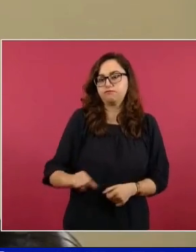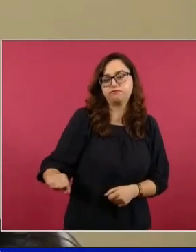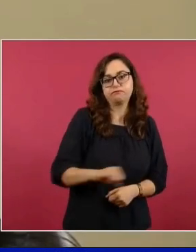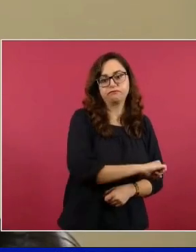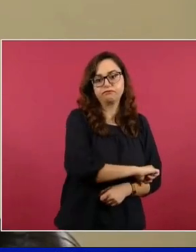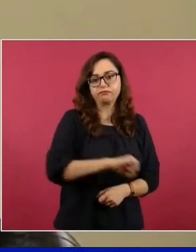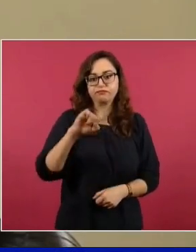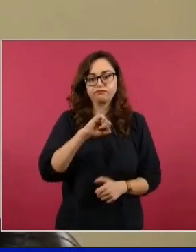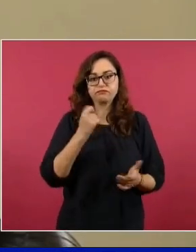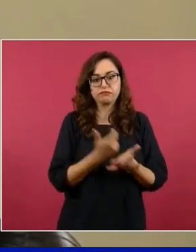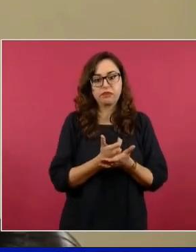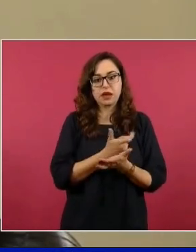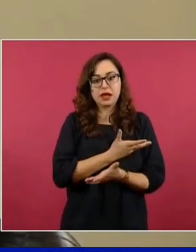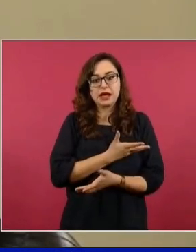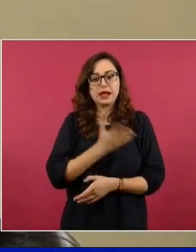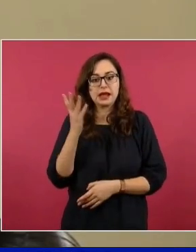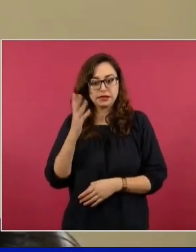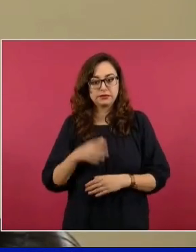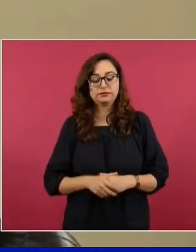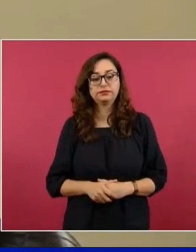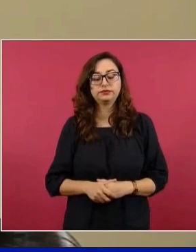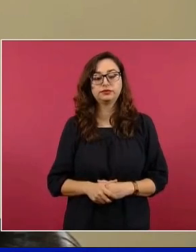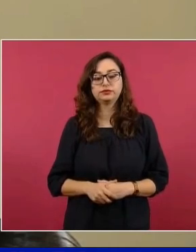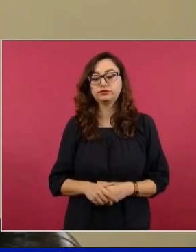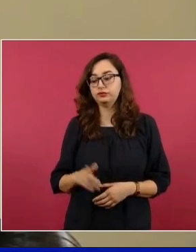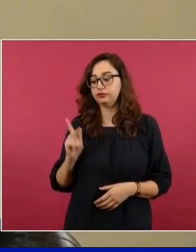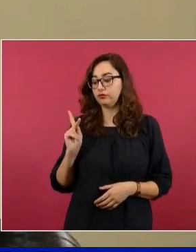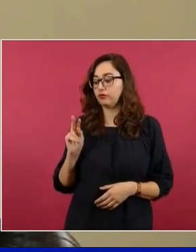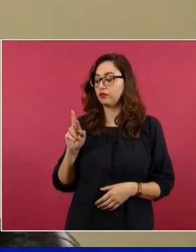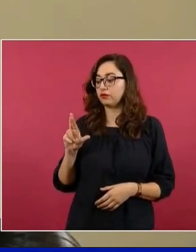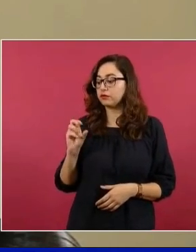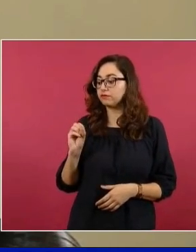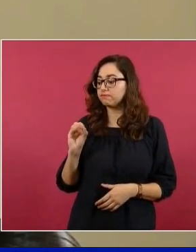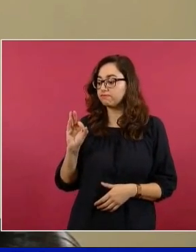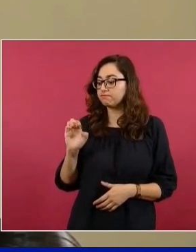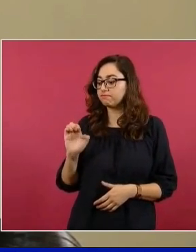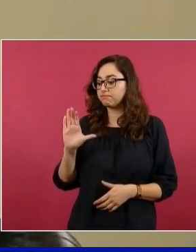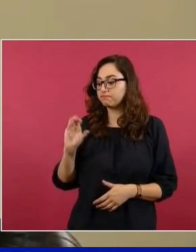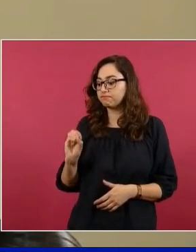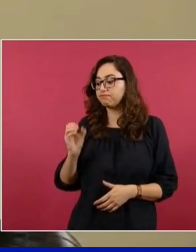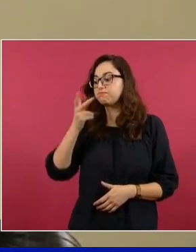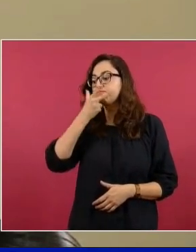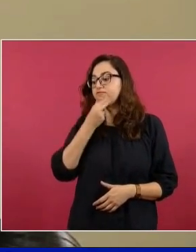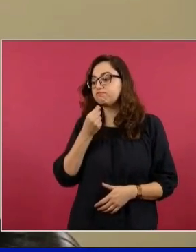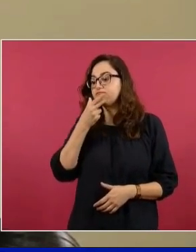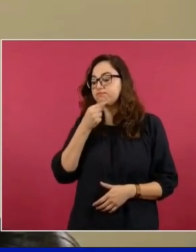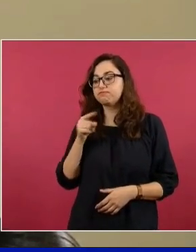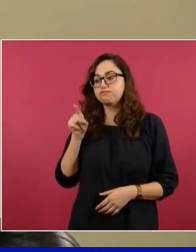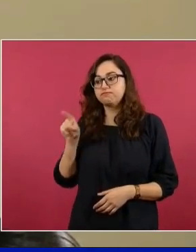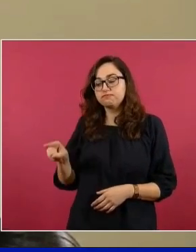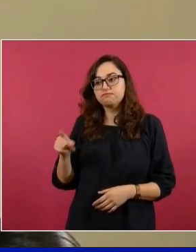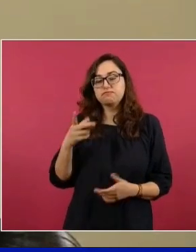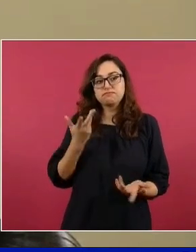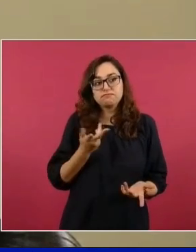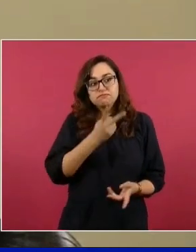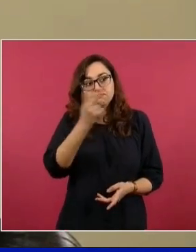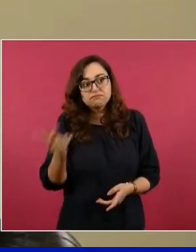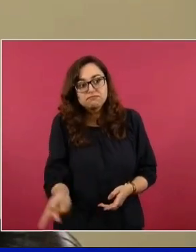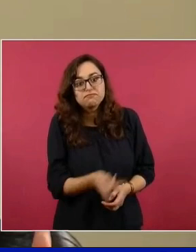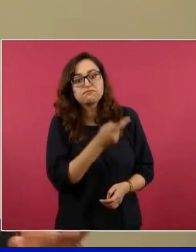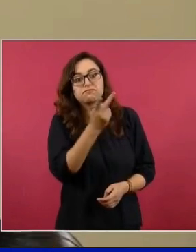El procurador del consumidor dijo que dónde estaba la COFECE y